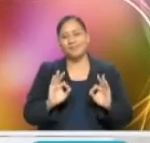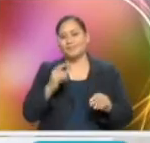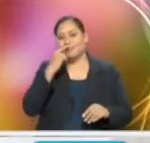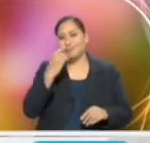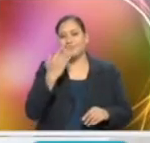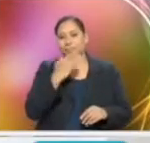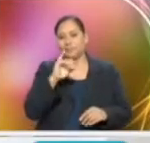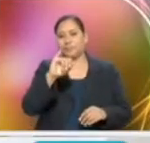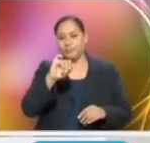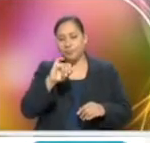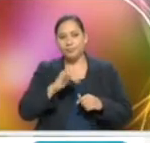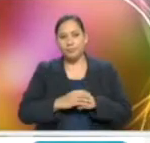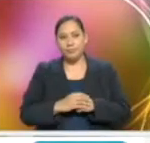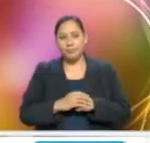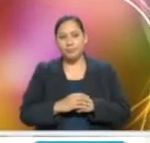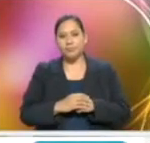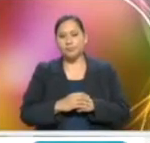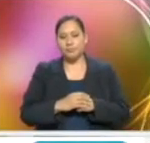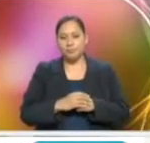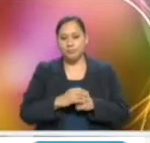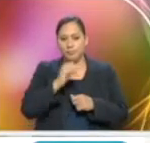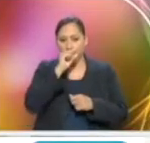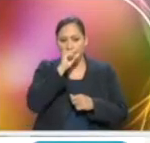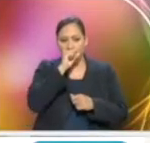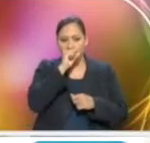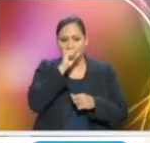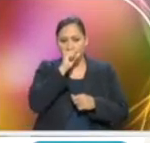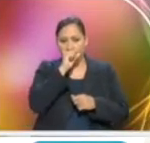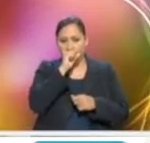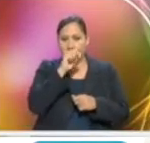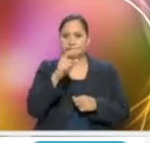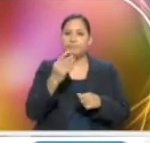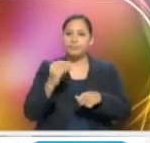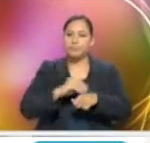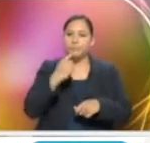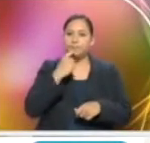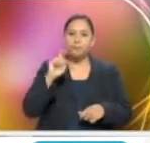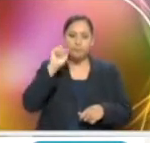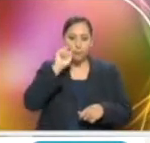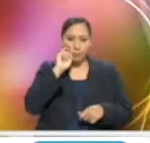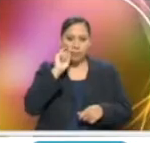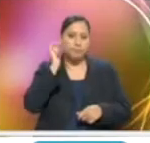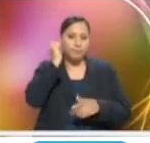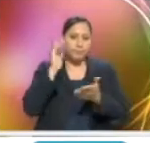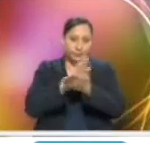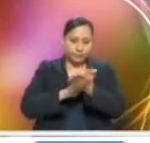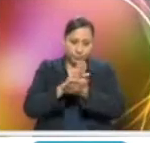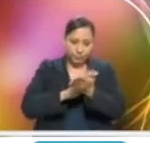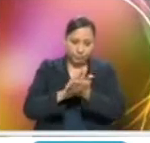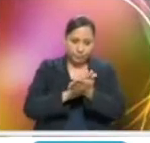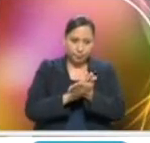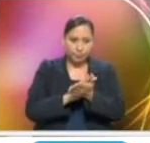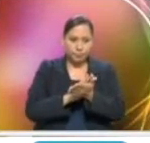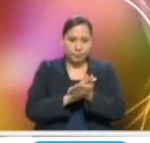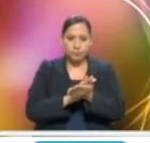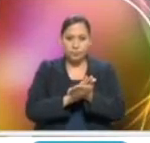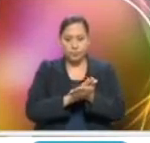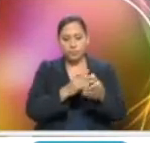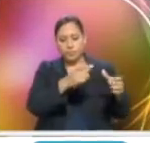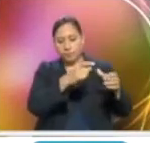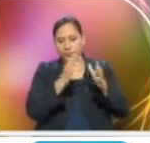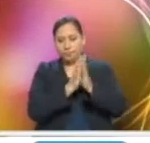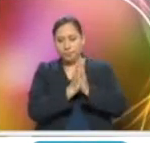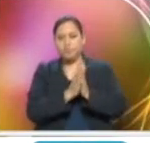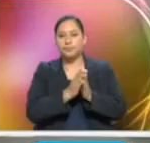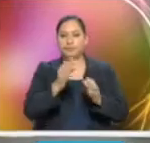muy otra rico. cosa, ¿no? Sí. Entonces, bueno, vamos a poner aquí el jitomate, vamos a poner el orégano, por favor. El orégano. Sí, vamos a ponerlo